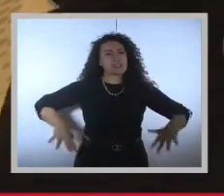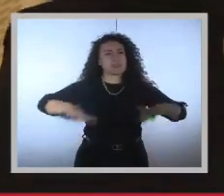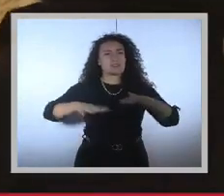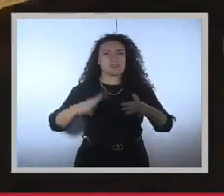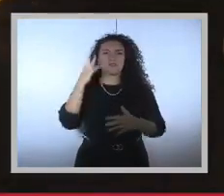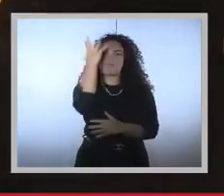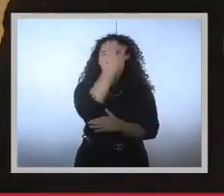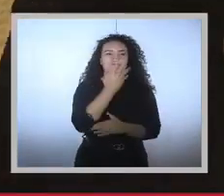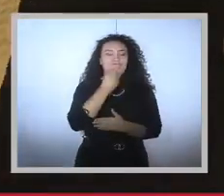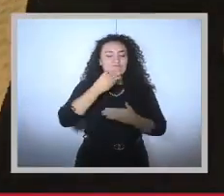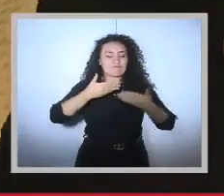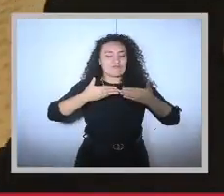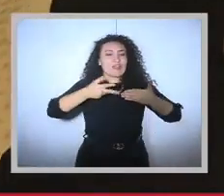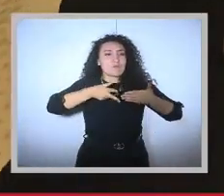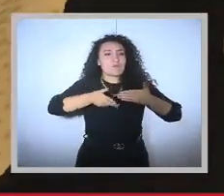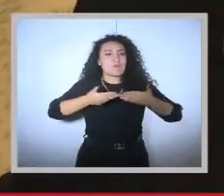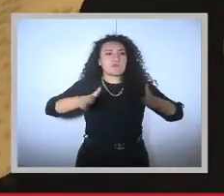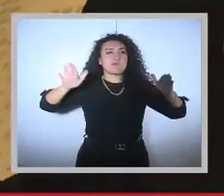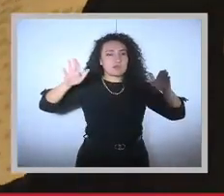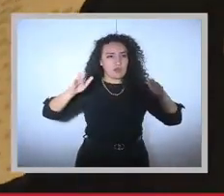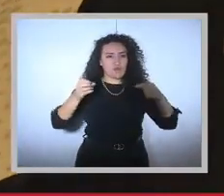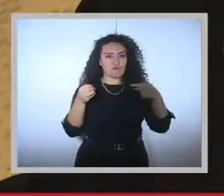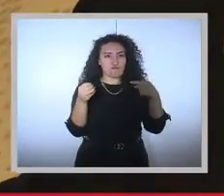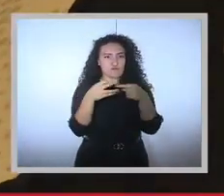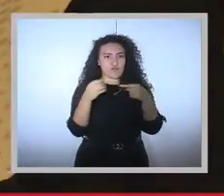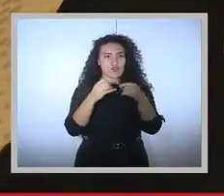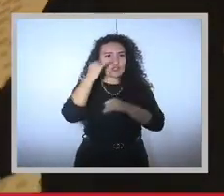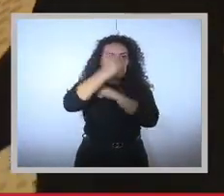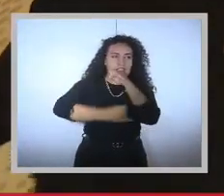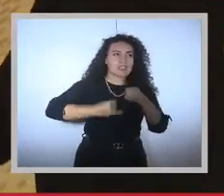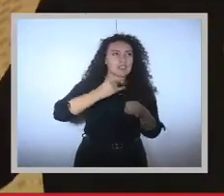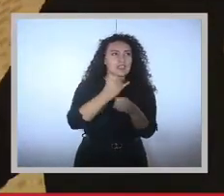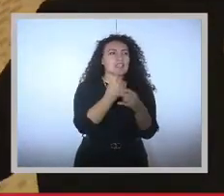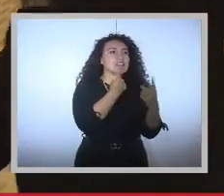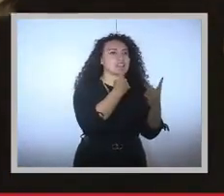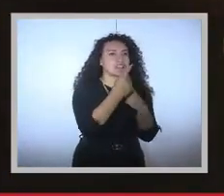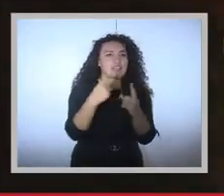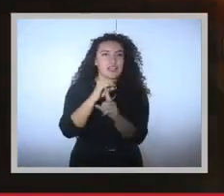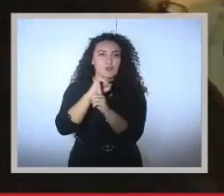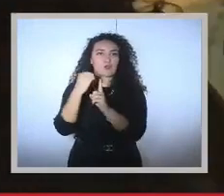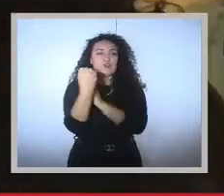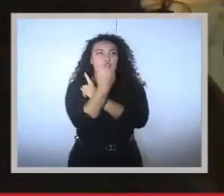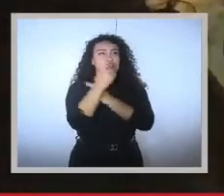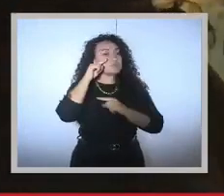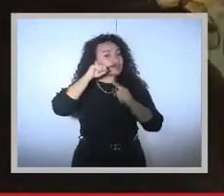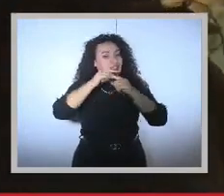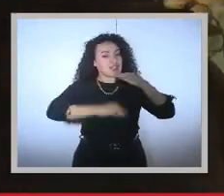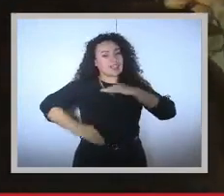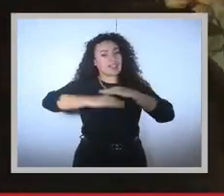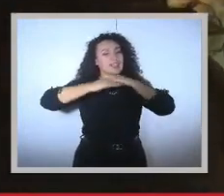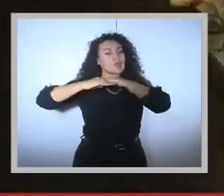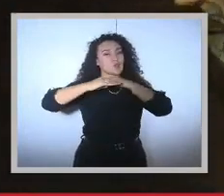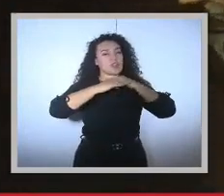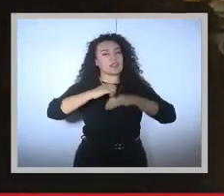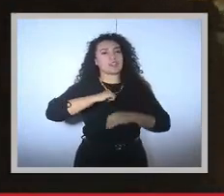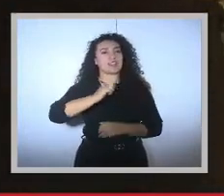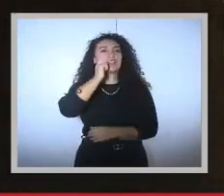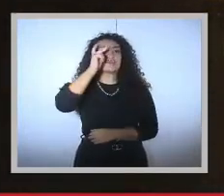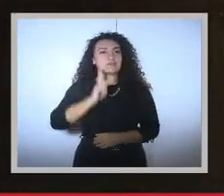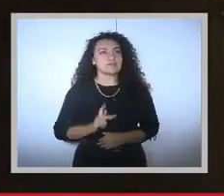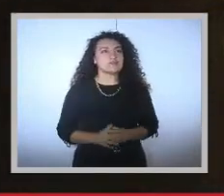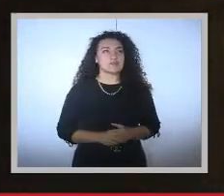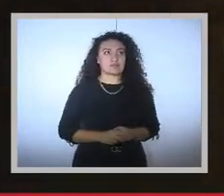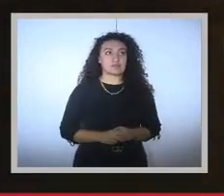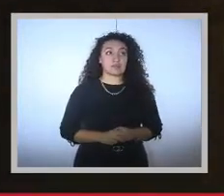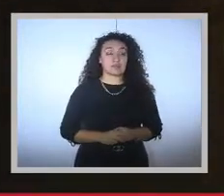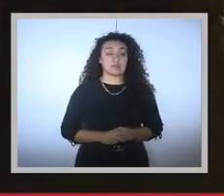de inauguración del Foro Internacional Diálogo Social para la Igualdad y los Derechos Humanos. En